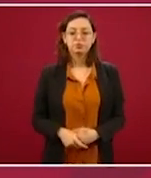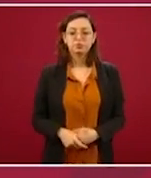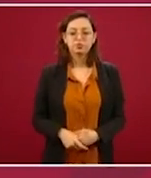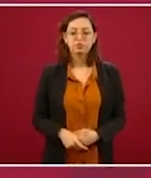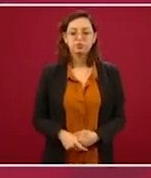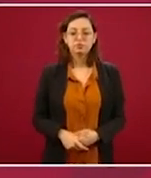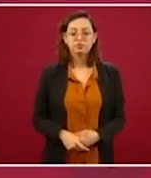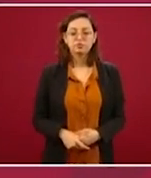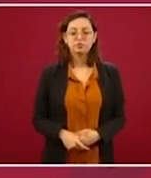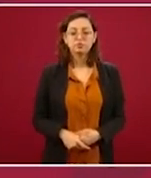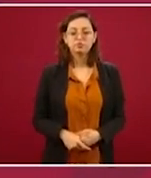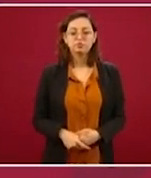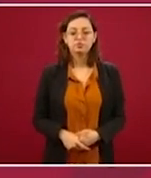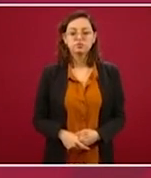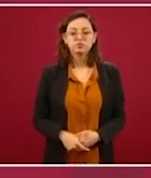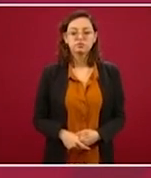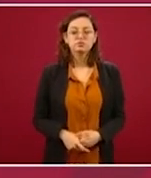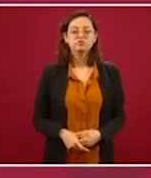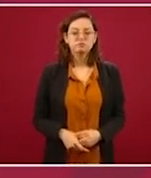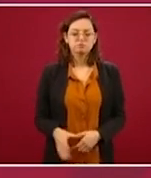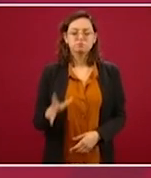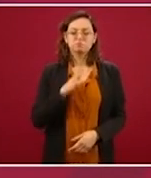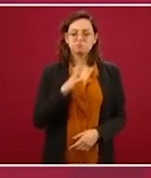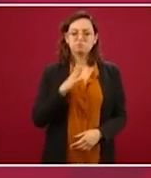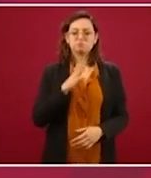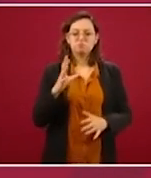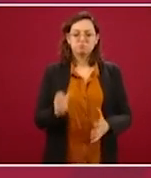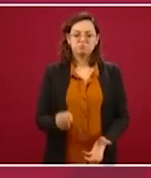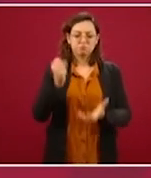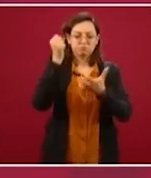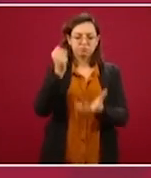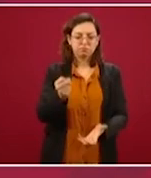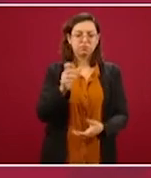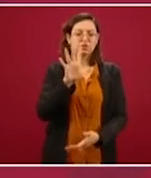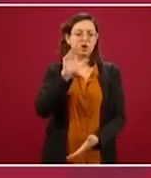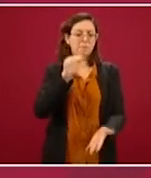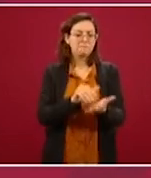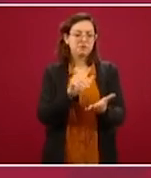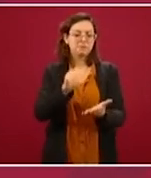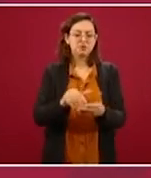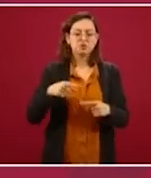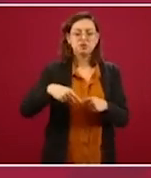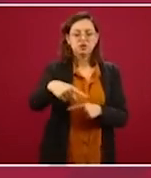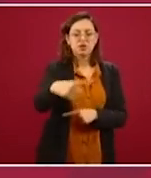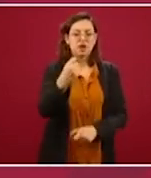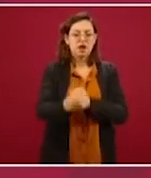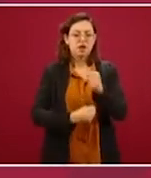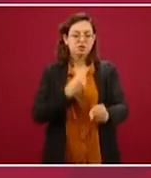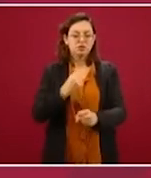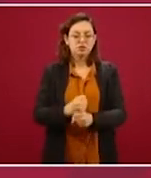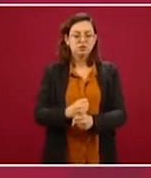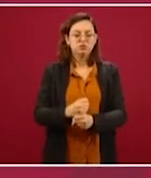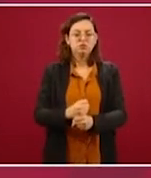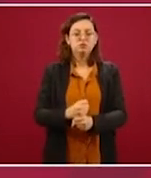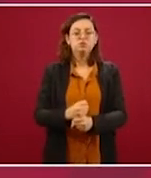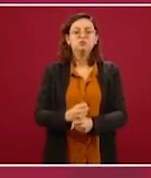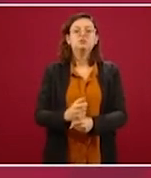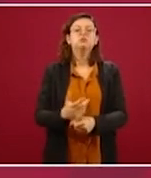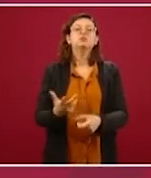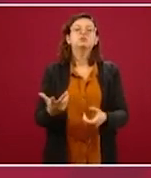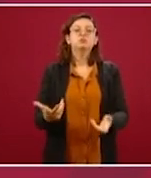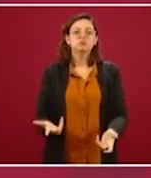ya el presupuesto, son 5,000,000,000 para este año, para